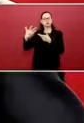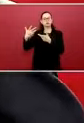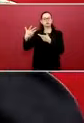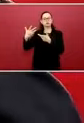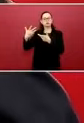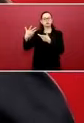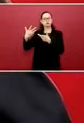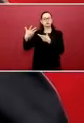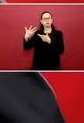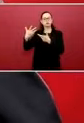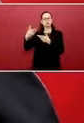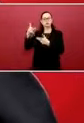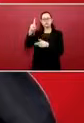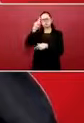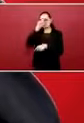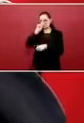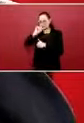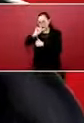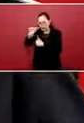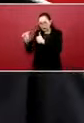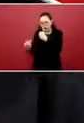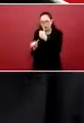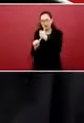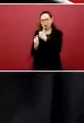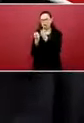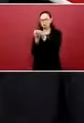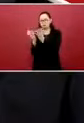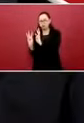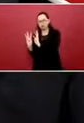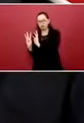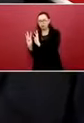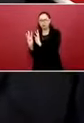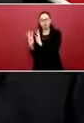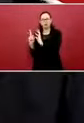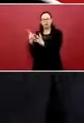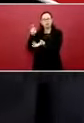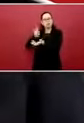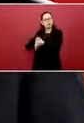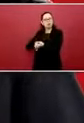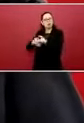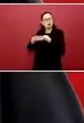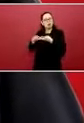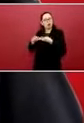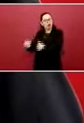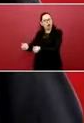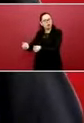con asesores, con gastos para ir a